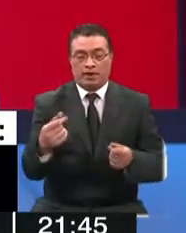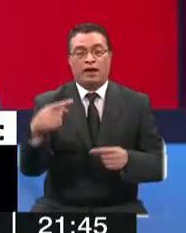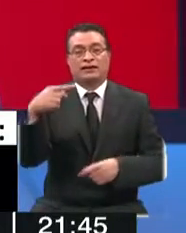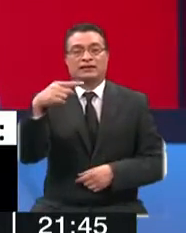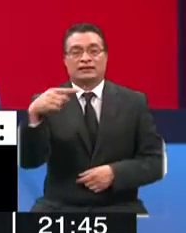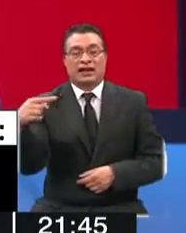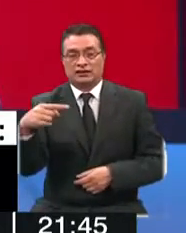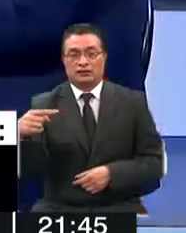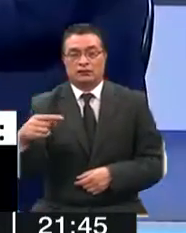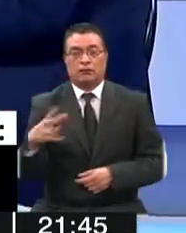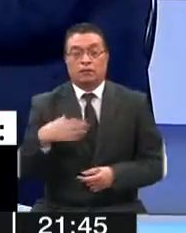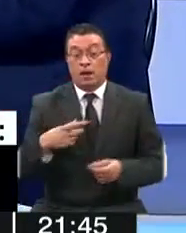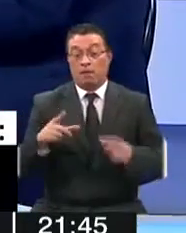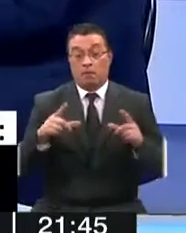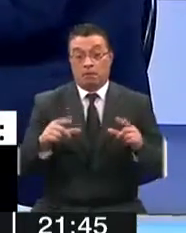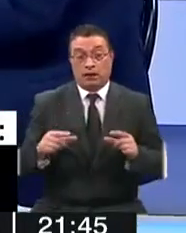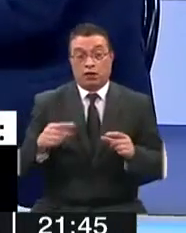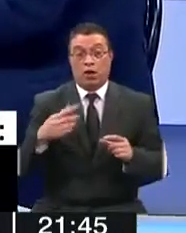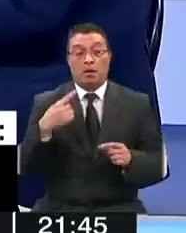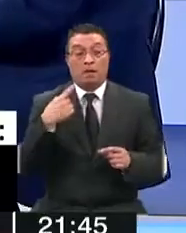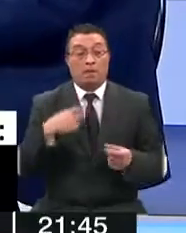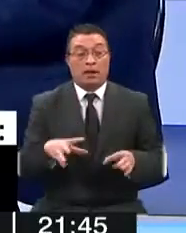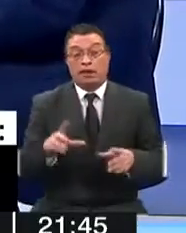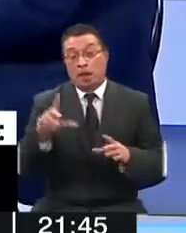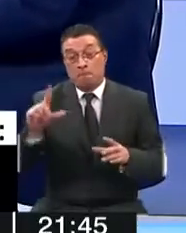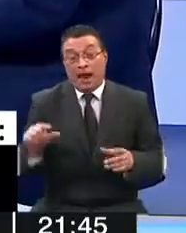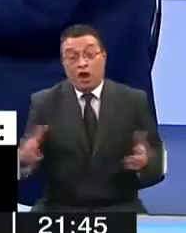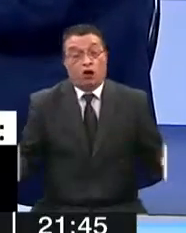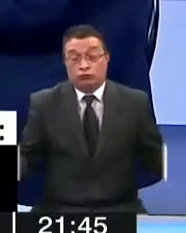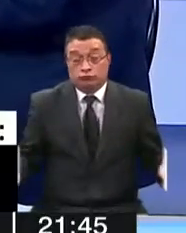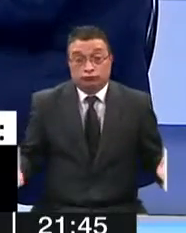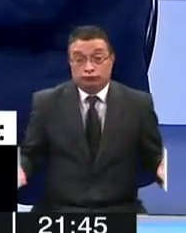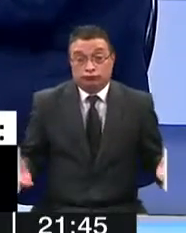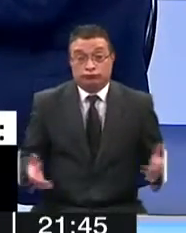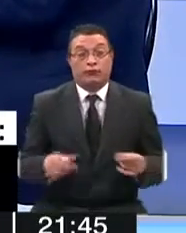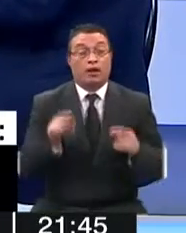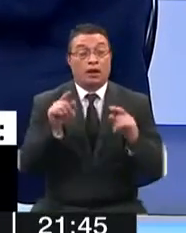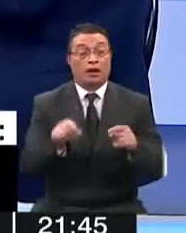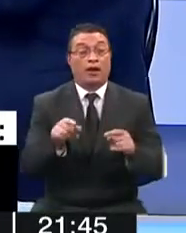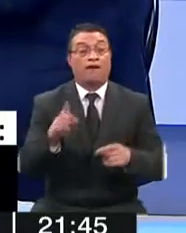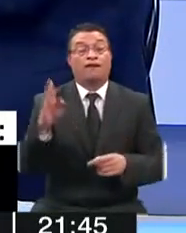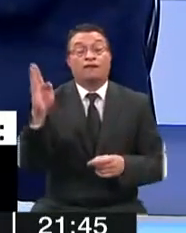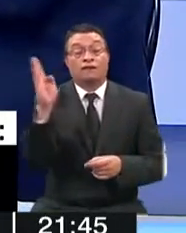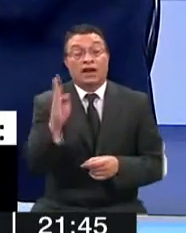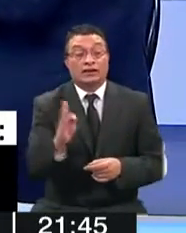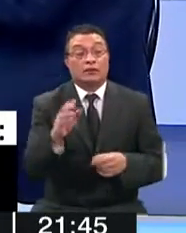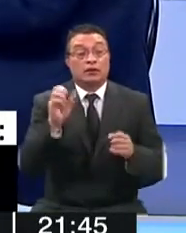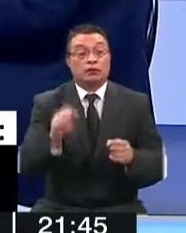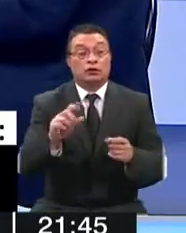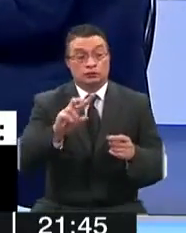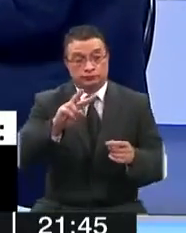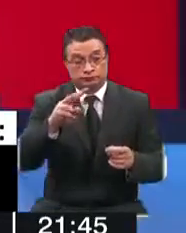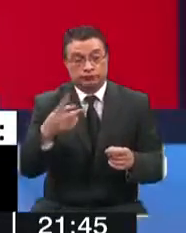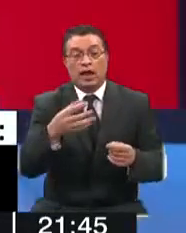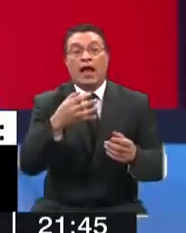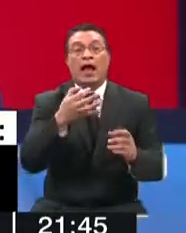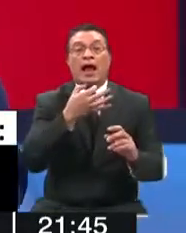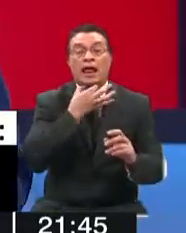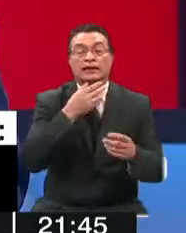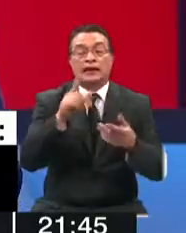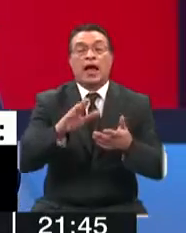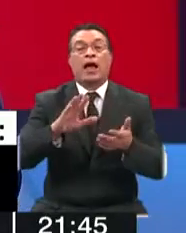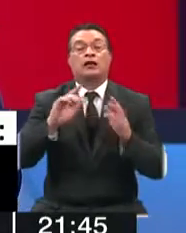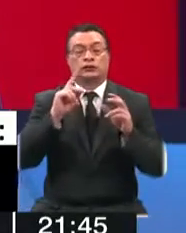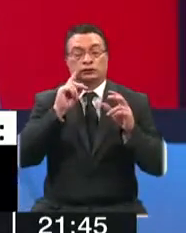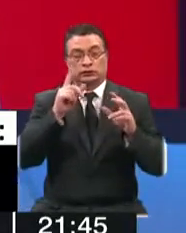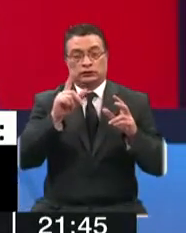Bueno, pero están perdiendo menos de lo que perderían. No, esto básicamente se traduce en tratar de garantizar que la atención de salud de